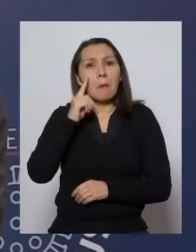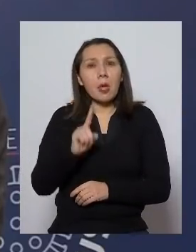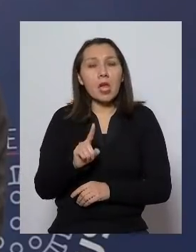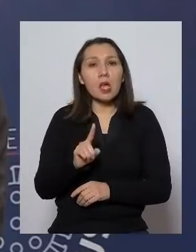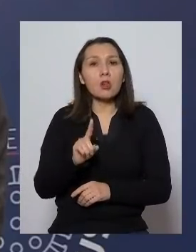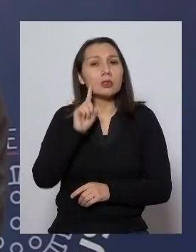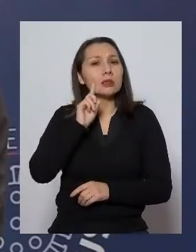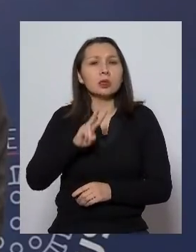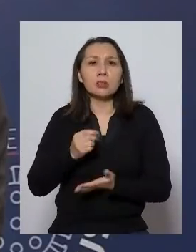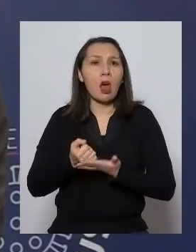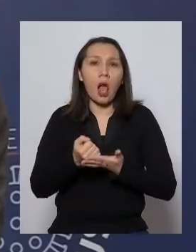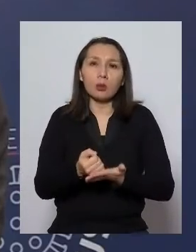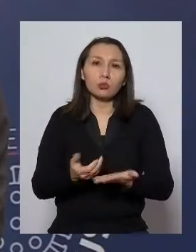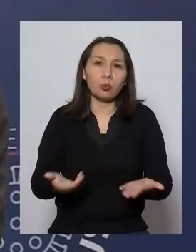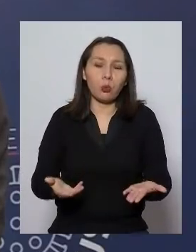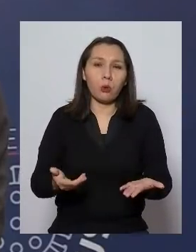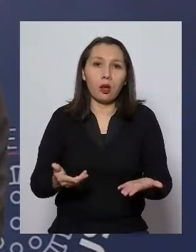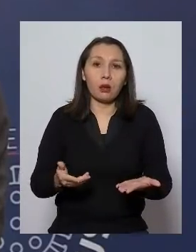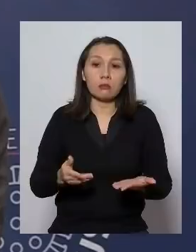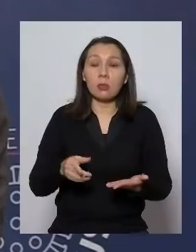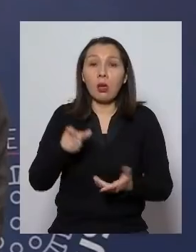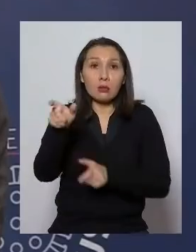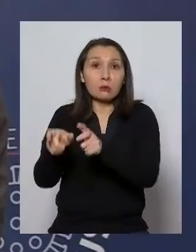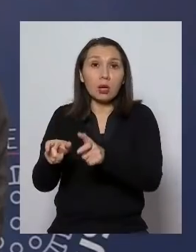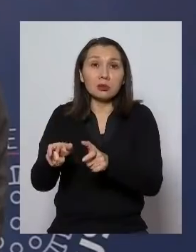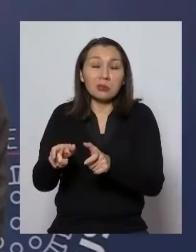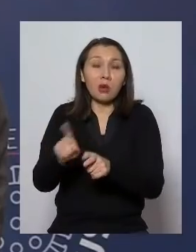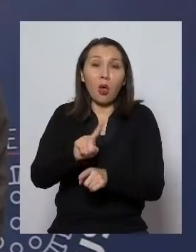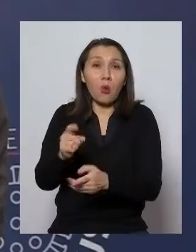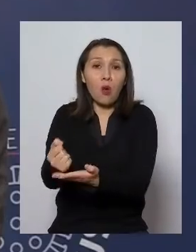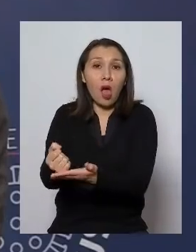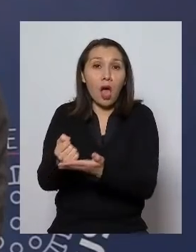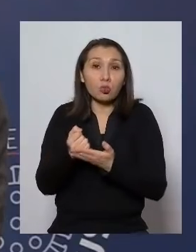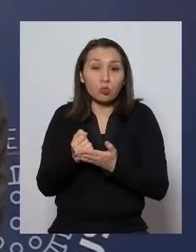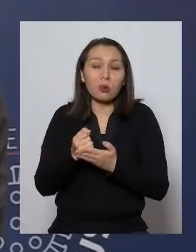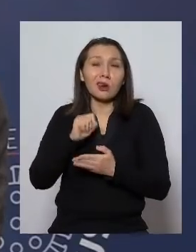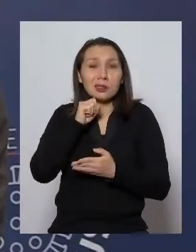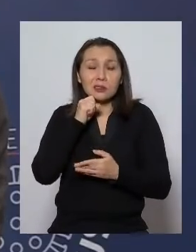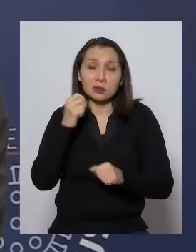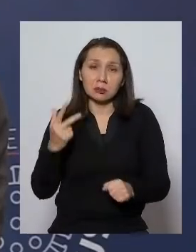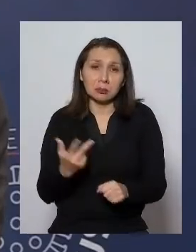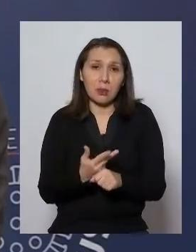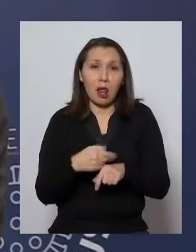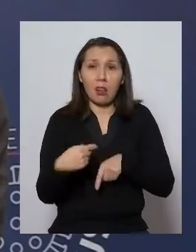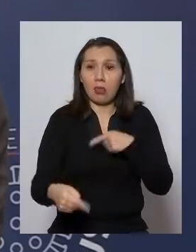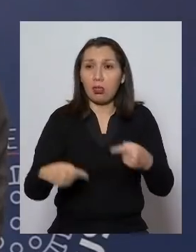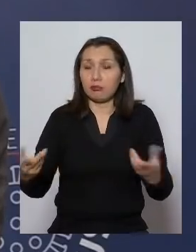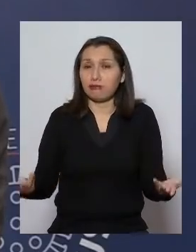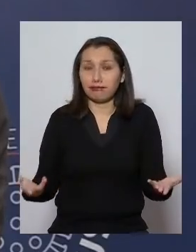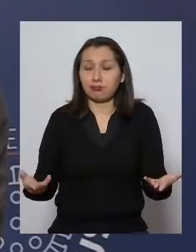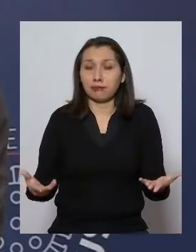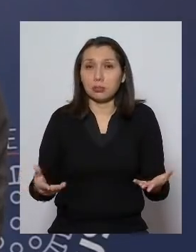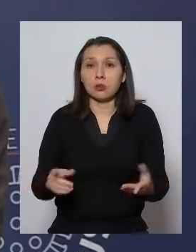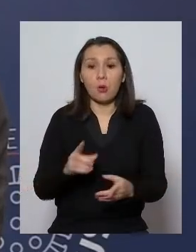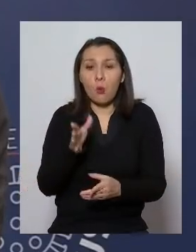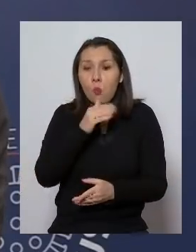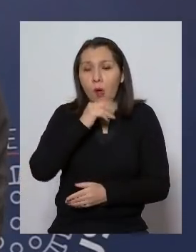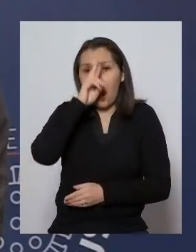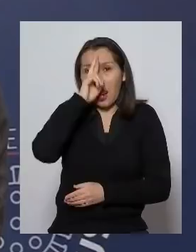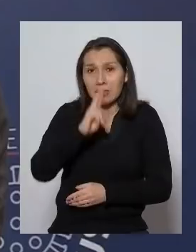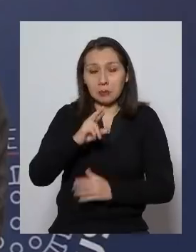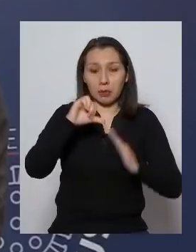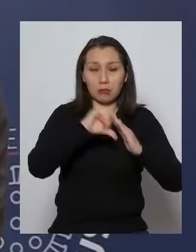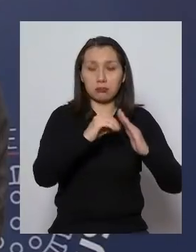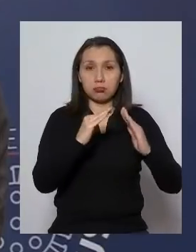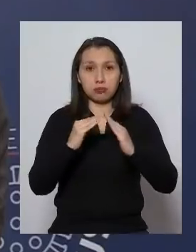está colaborando. Y al no colaborar, en realidad, está haciendo un daño al bien común. Al no respetar las medidas